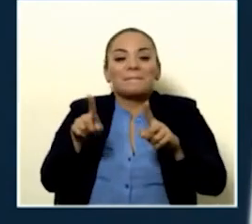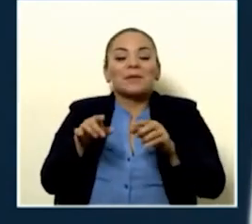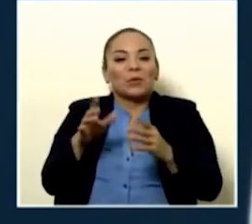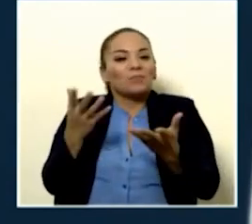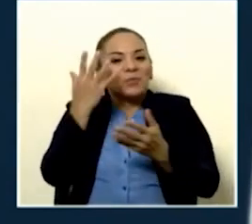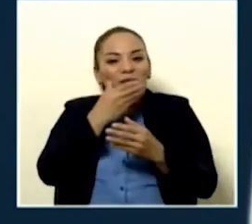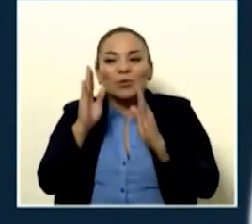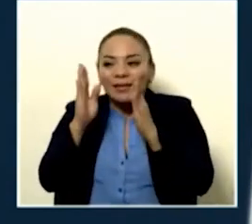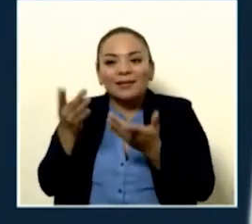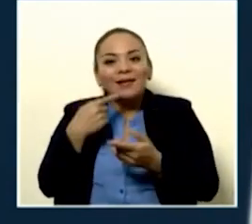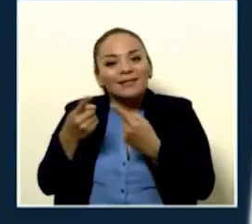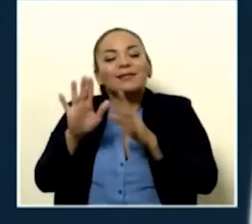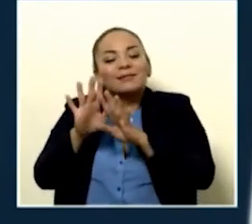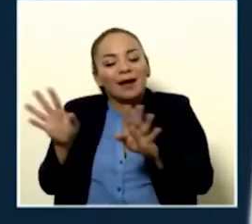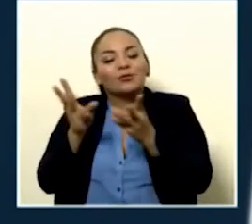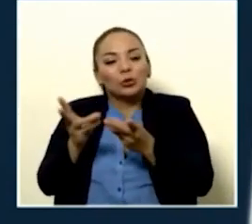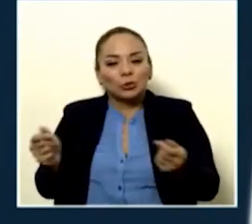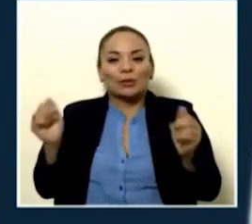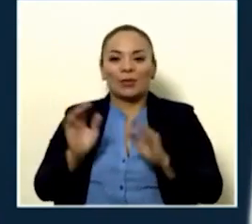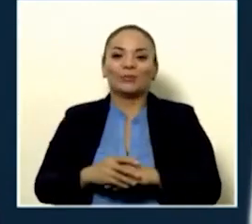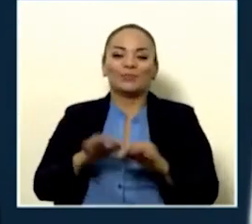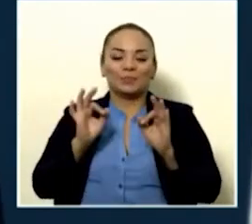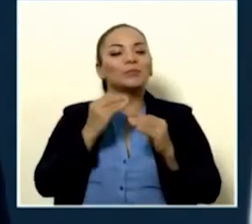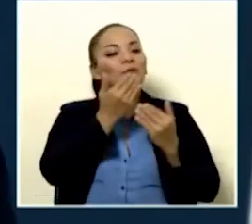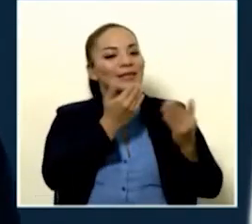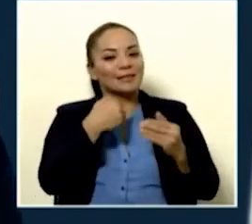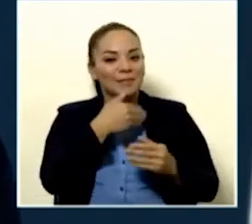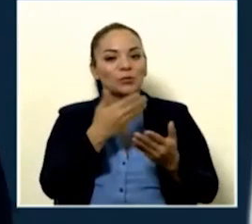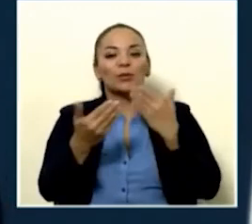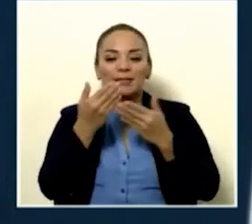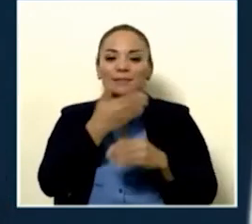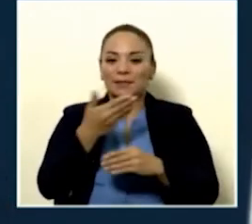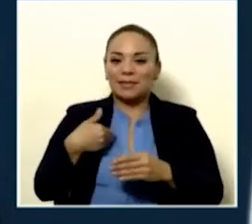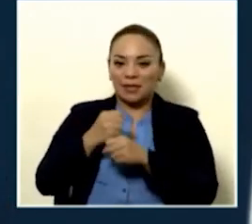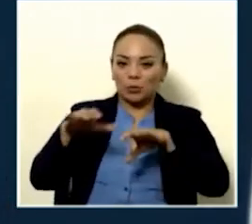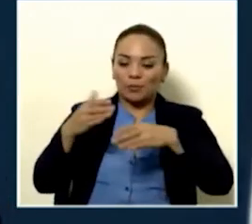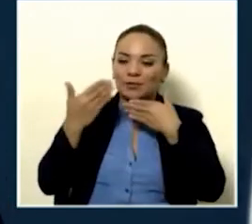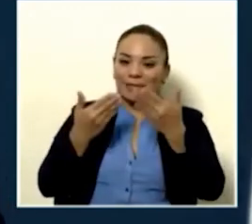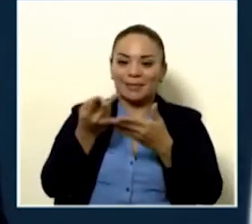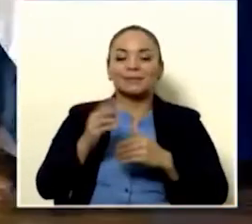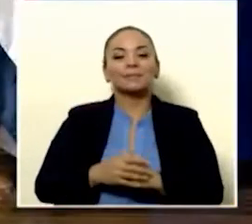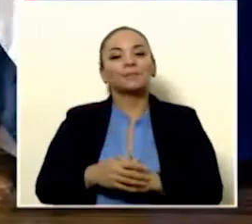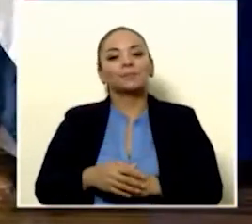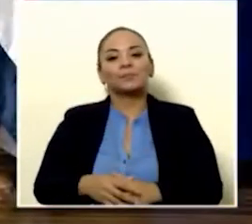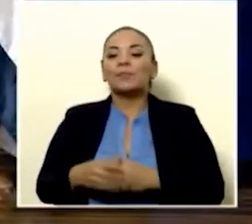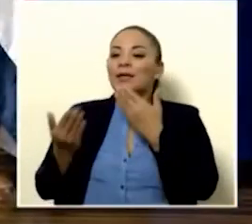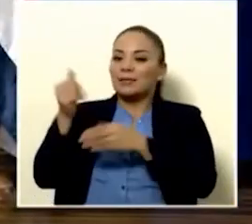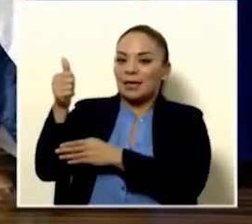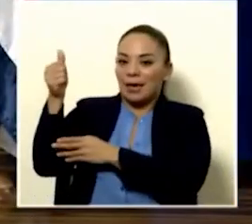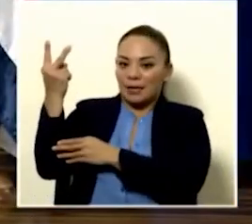qué bonito atender y decir, ya se arregló. Muchas gracias, ministro y presidente ejecutivo. Los felicito. Gracias a los